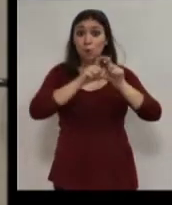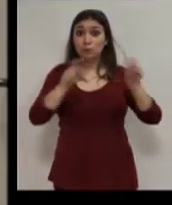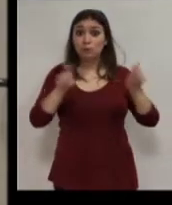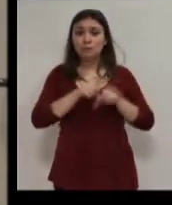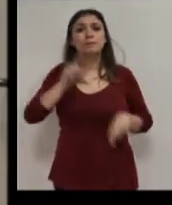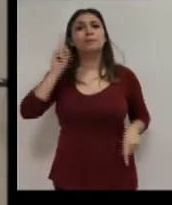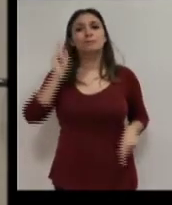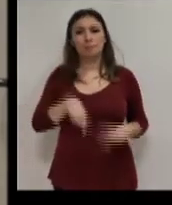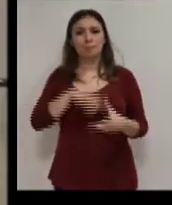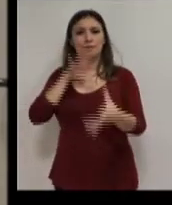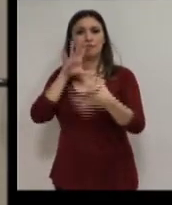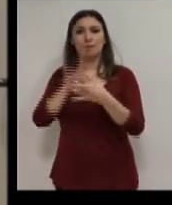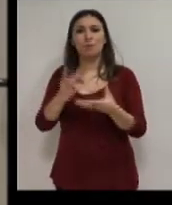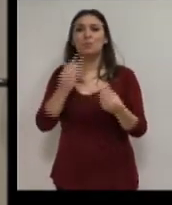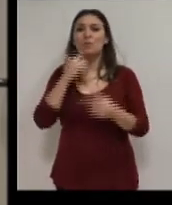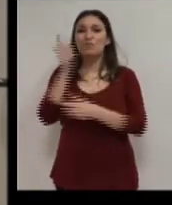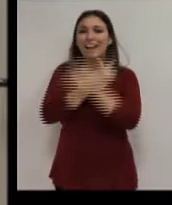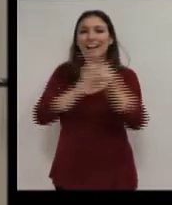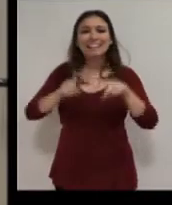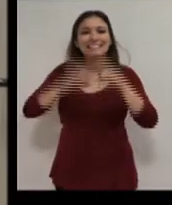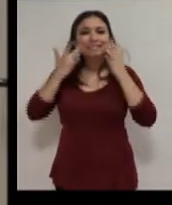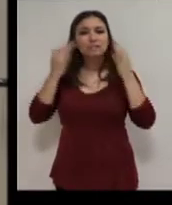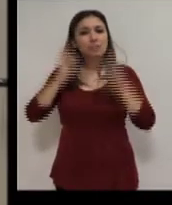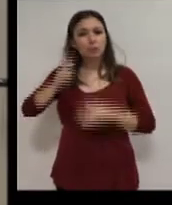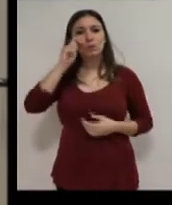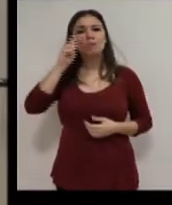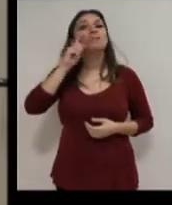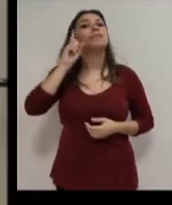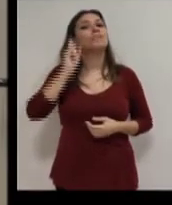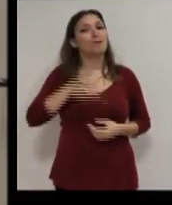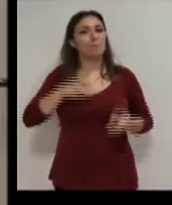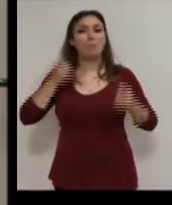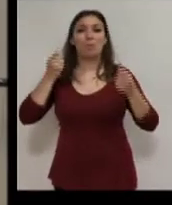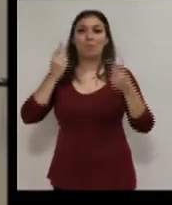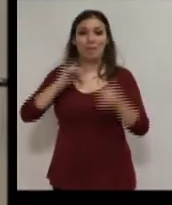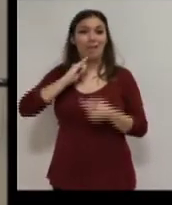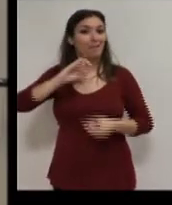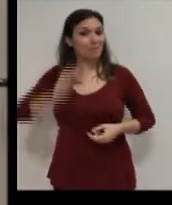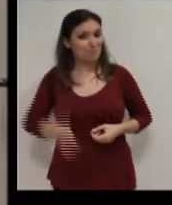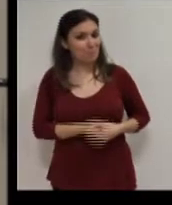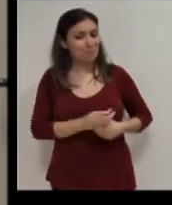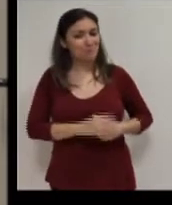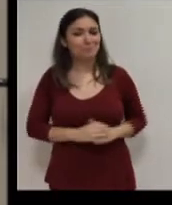sector del transporte, que se puede asociar también a muchos viajes que son de turismo, ¿no?